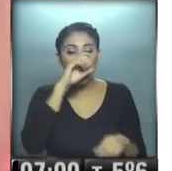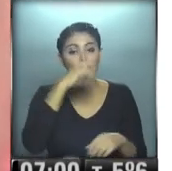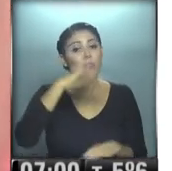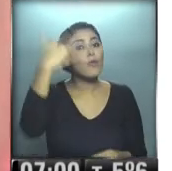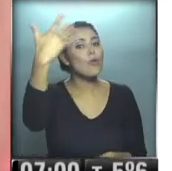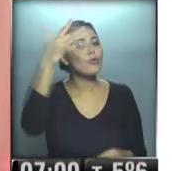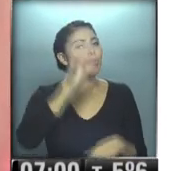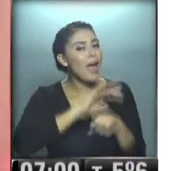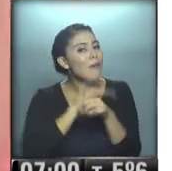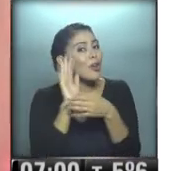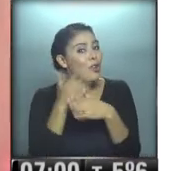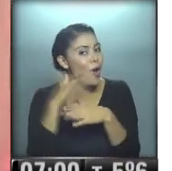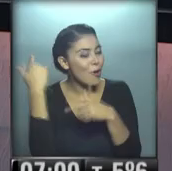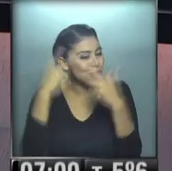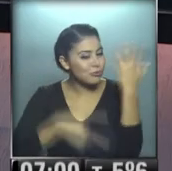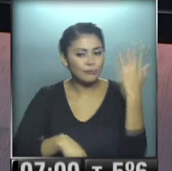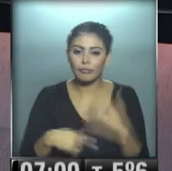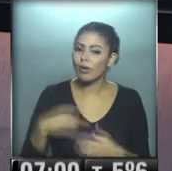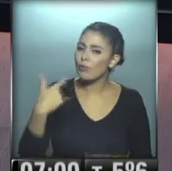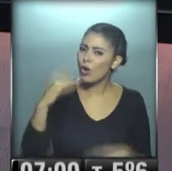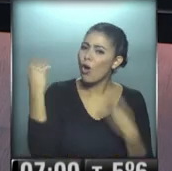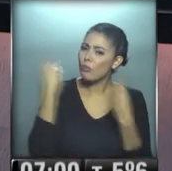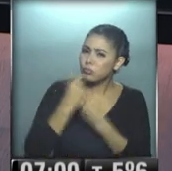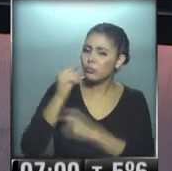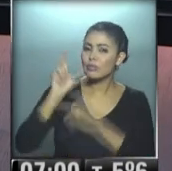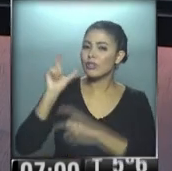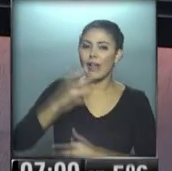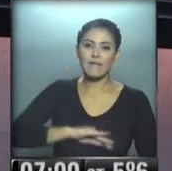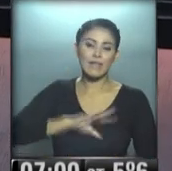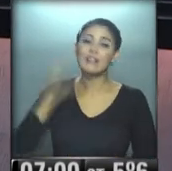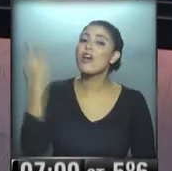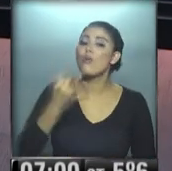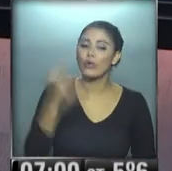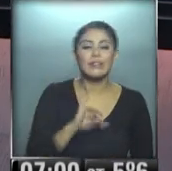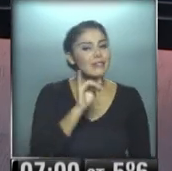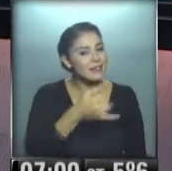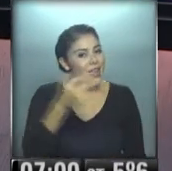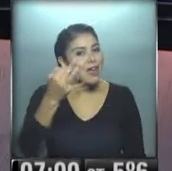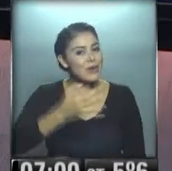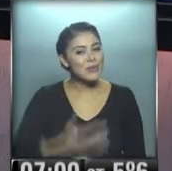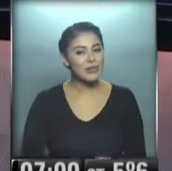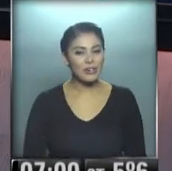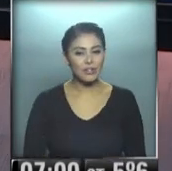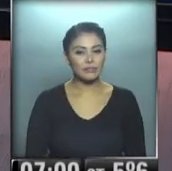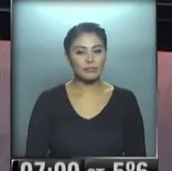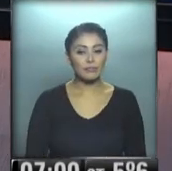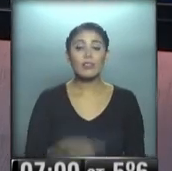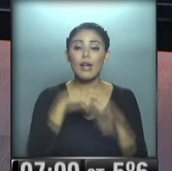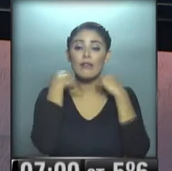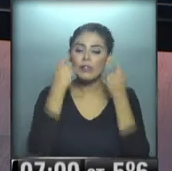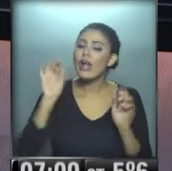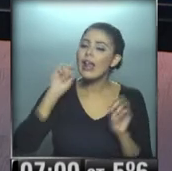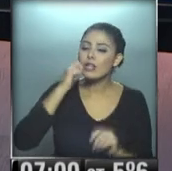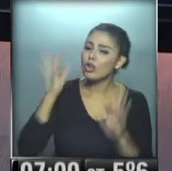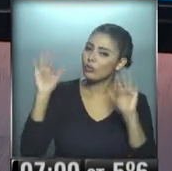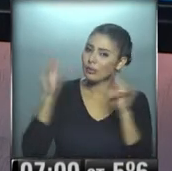tener? ¿Cuántos sí, novios, no? Pero tiene, va a tener un montón de candidatos seguro. Seguro, seguro. Abrigados. Bueno, nos